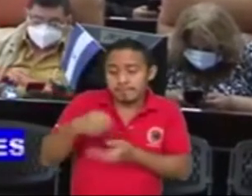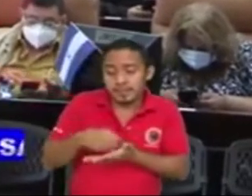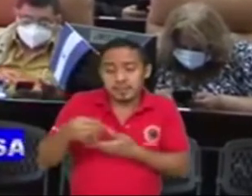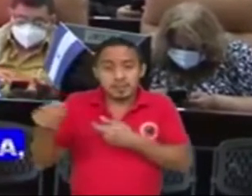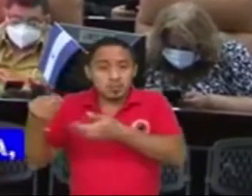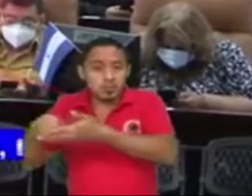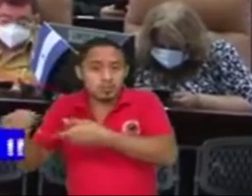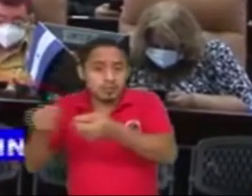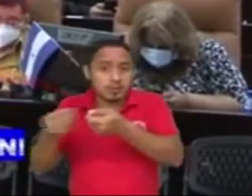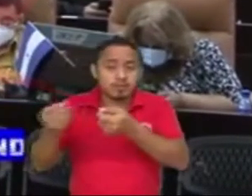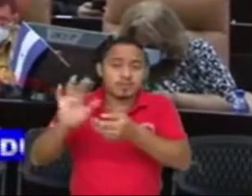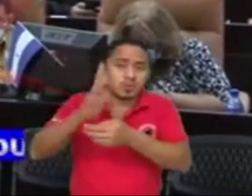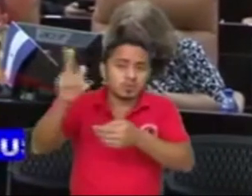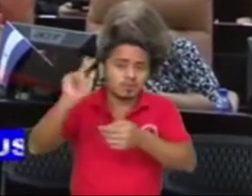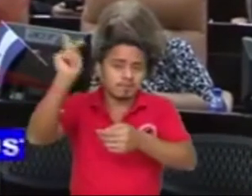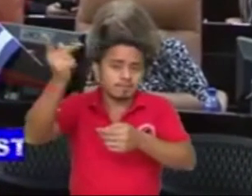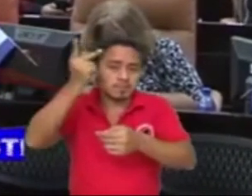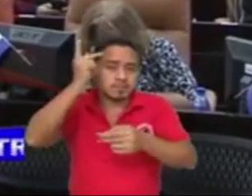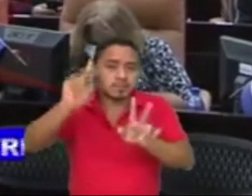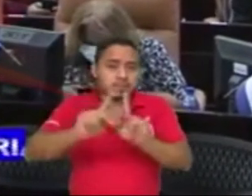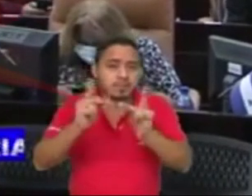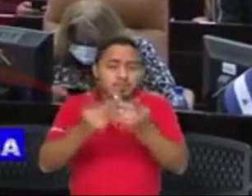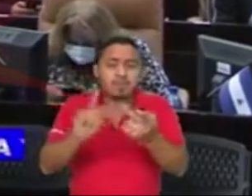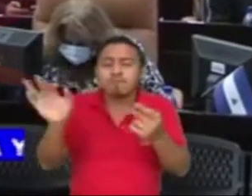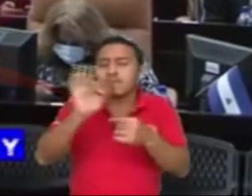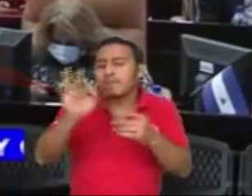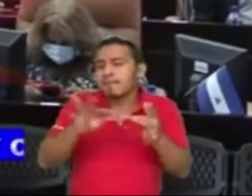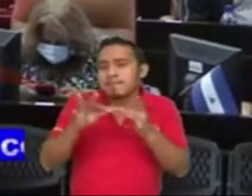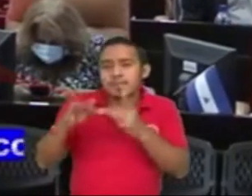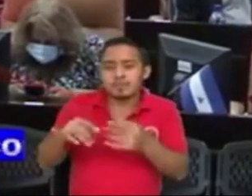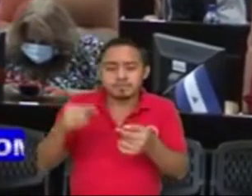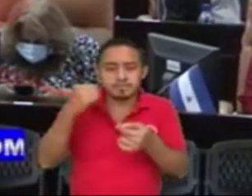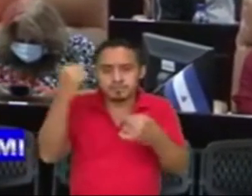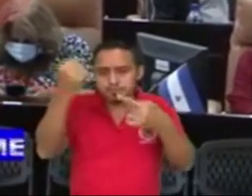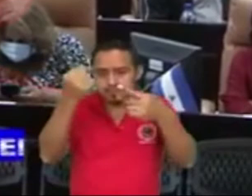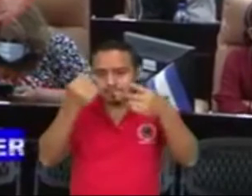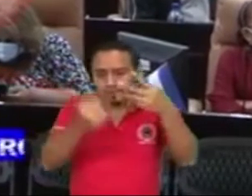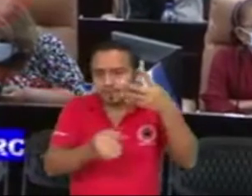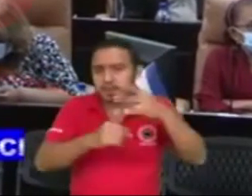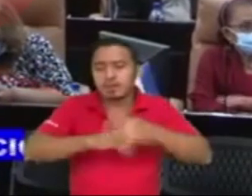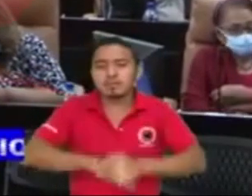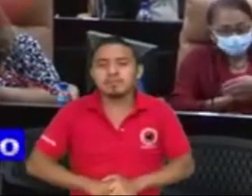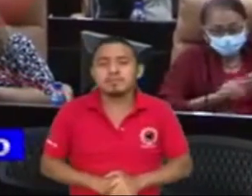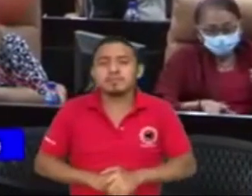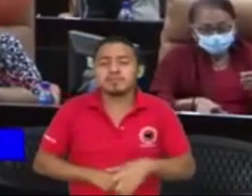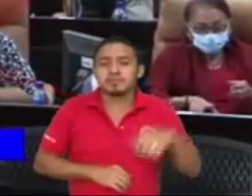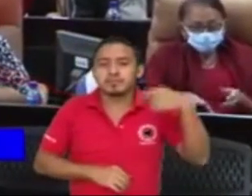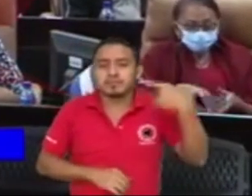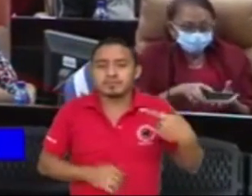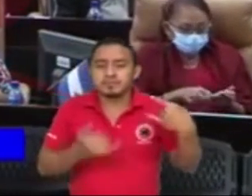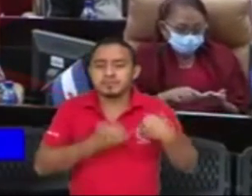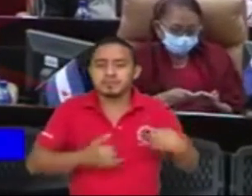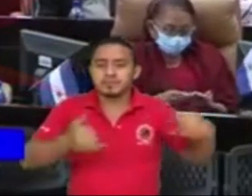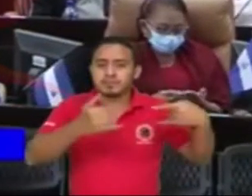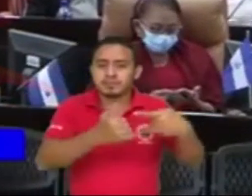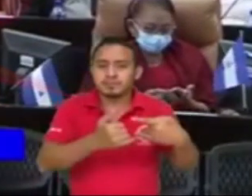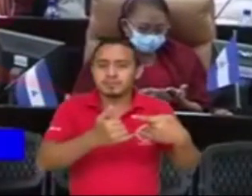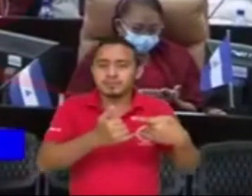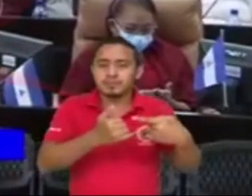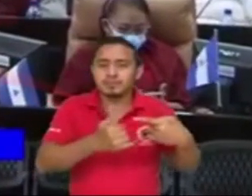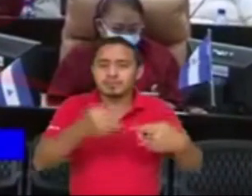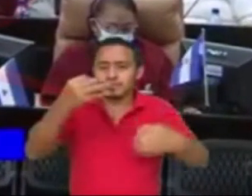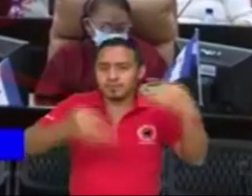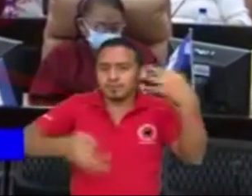y las políticas públicas. De forma específica se incluyen las siguientes temáticas. 1. Instituciones jurídicas